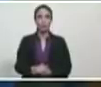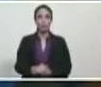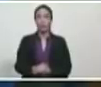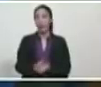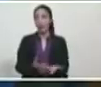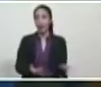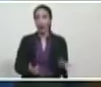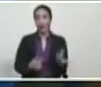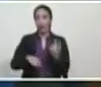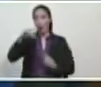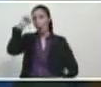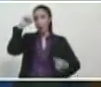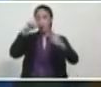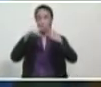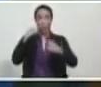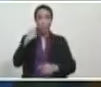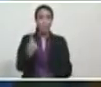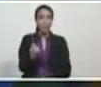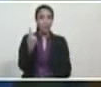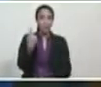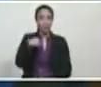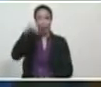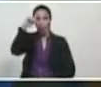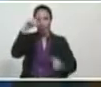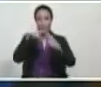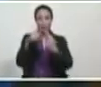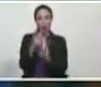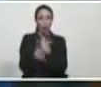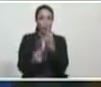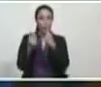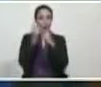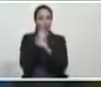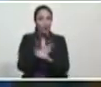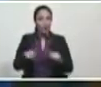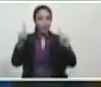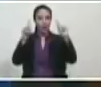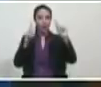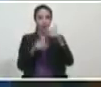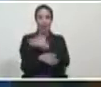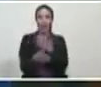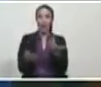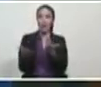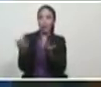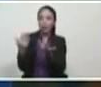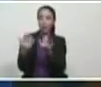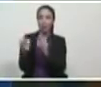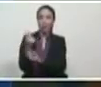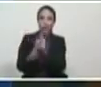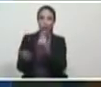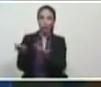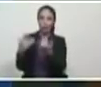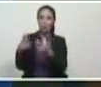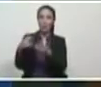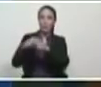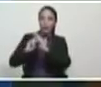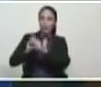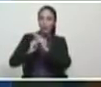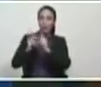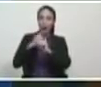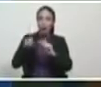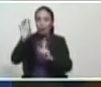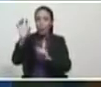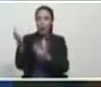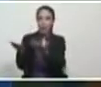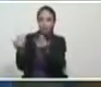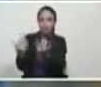elementos centrales de una nueva economía diversificada, no rentista. Y de eso se trata este desafío. El día de hoy,